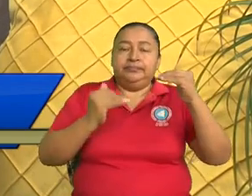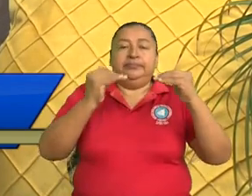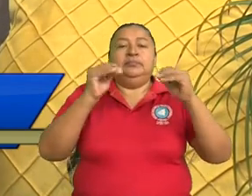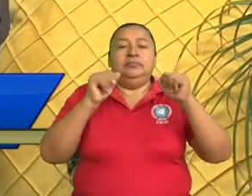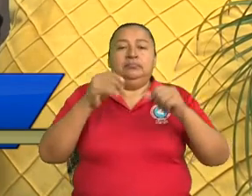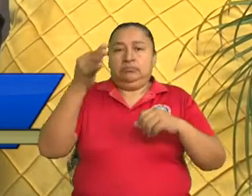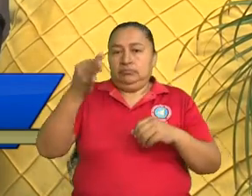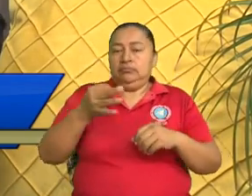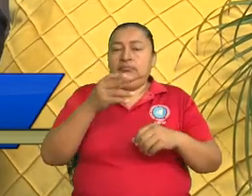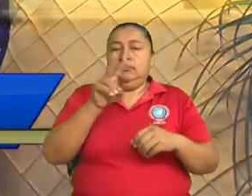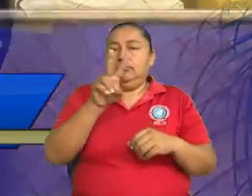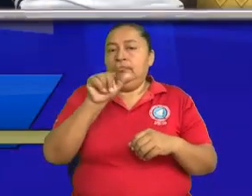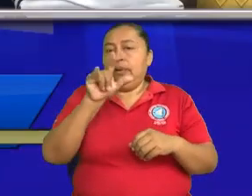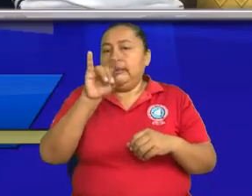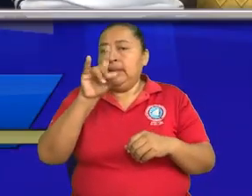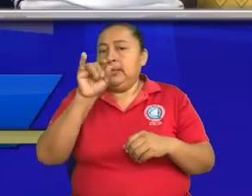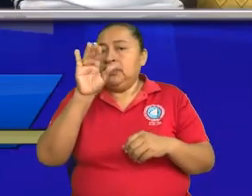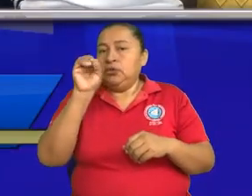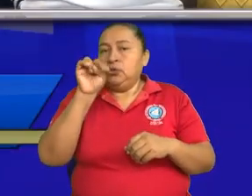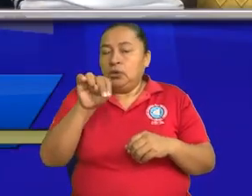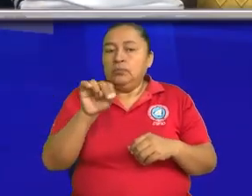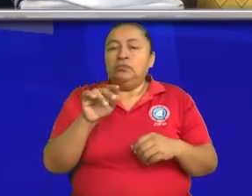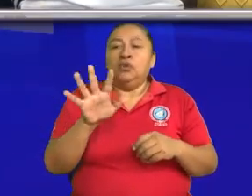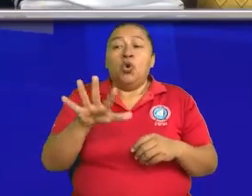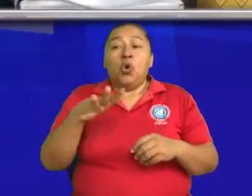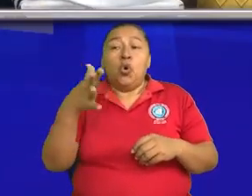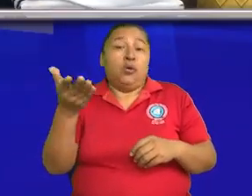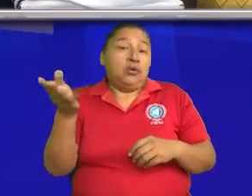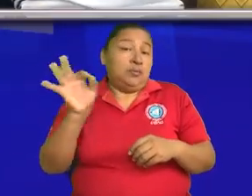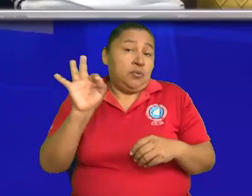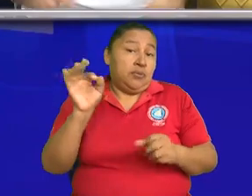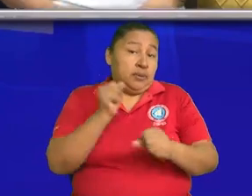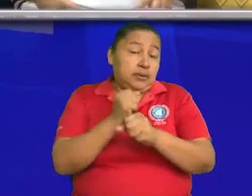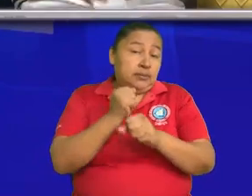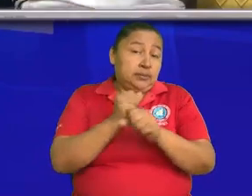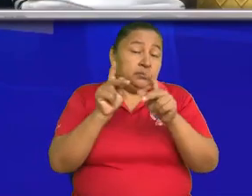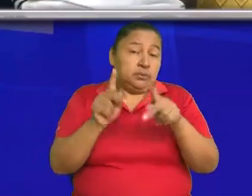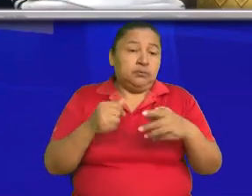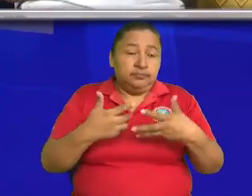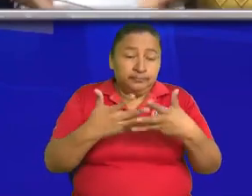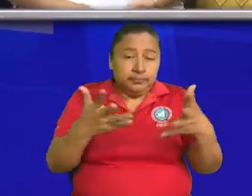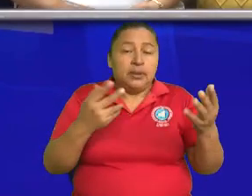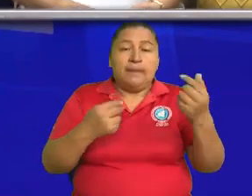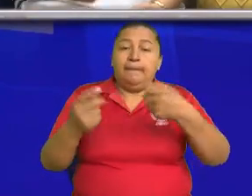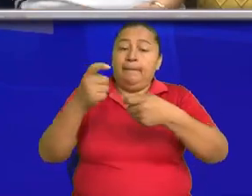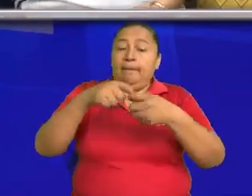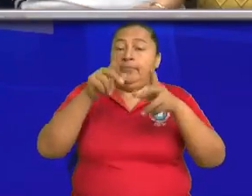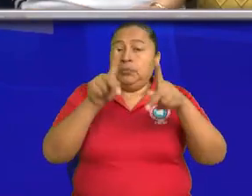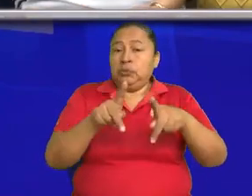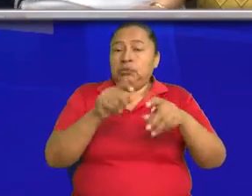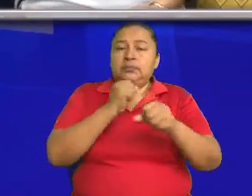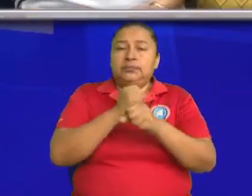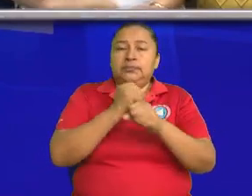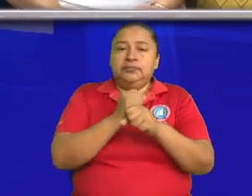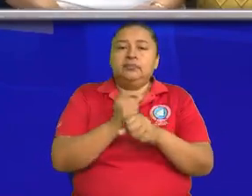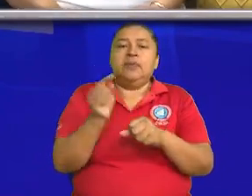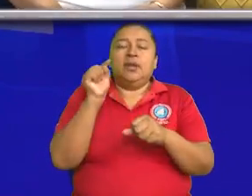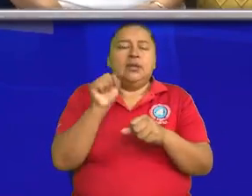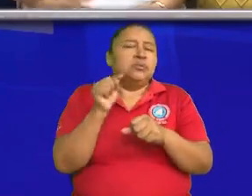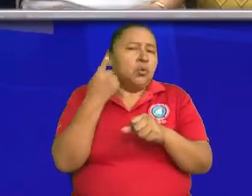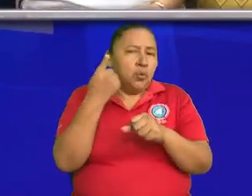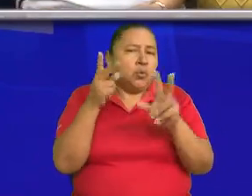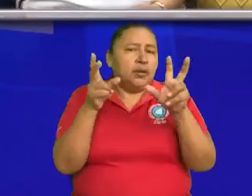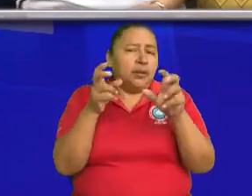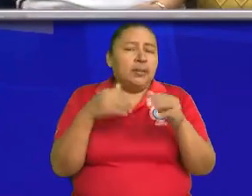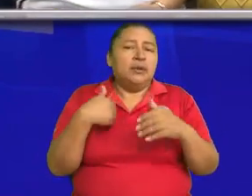lo que hacemos. Otros talentos, claro, se ponen entonces se incluye más gente. Entonces, eso es uno de los asuntos